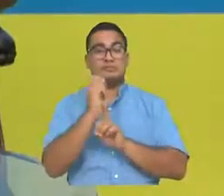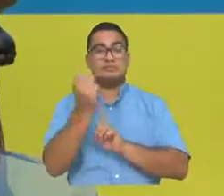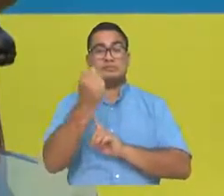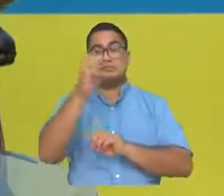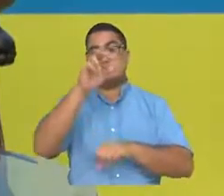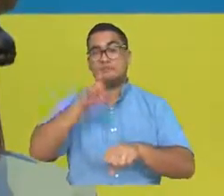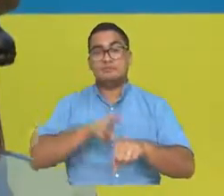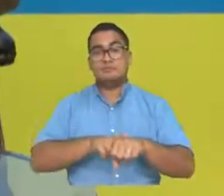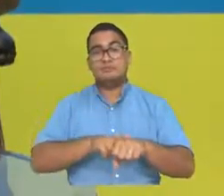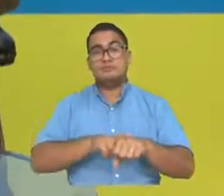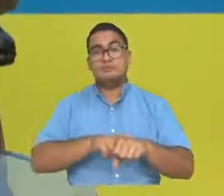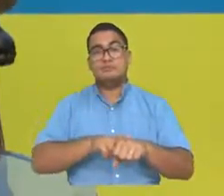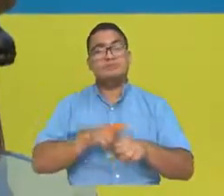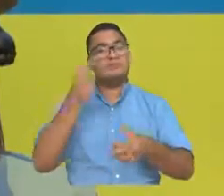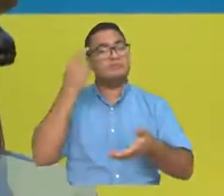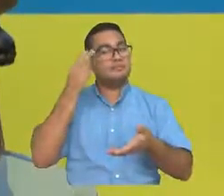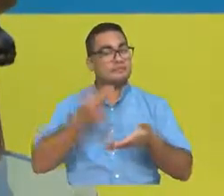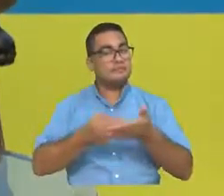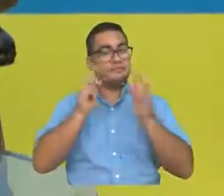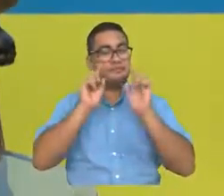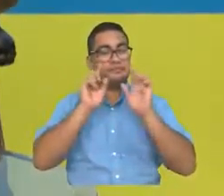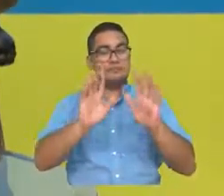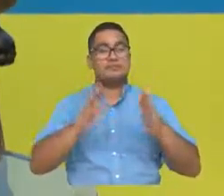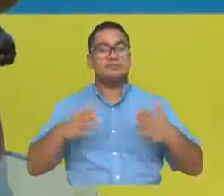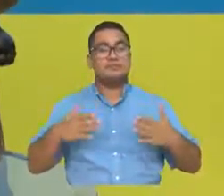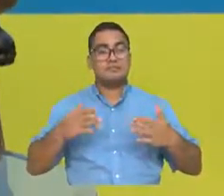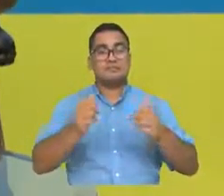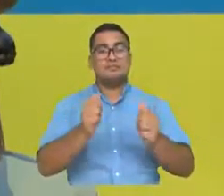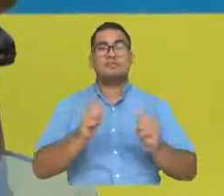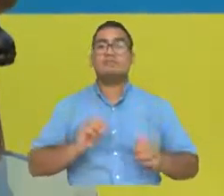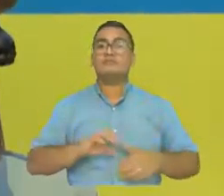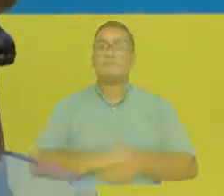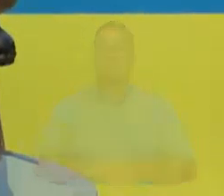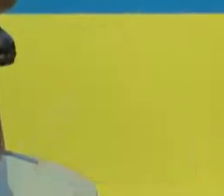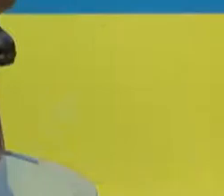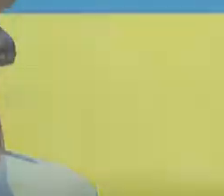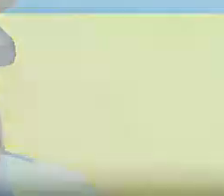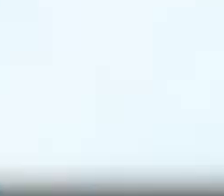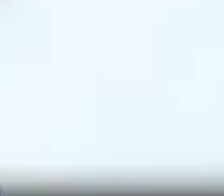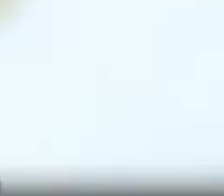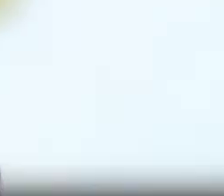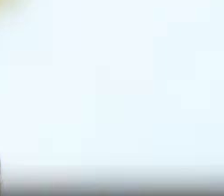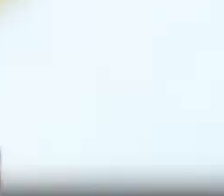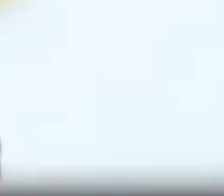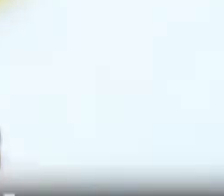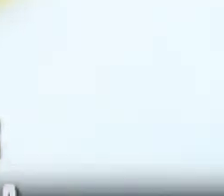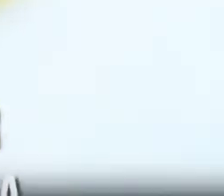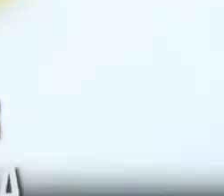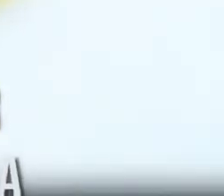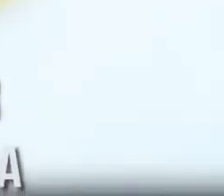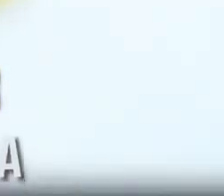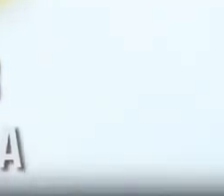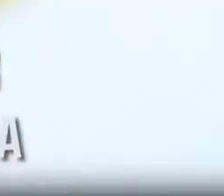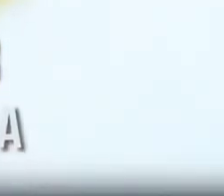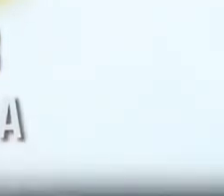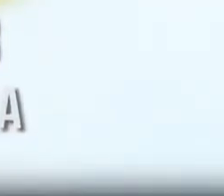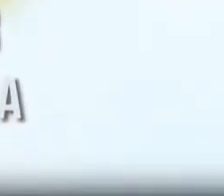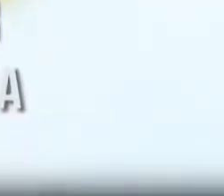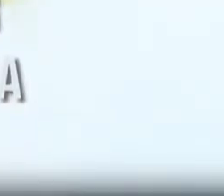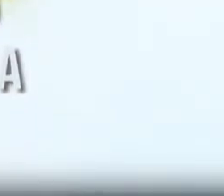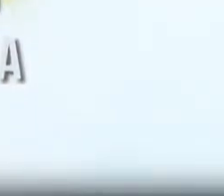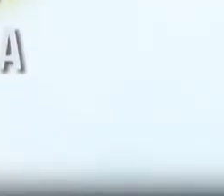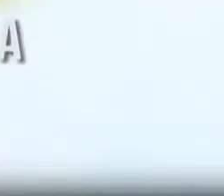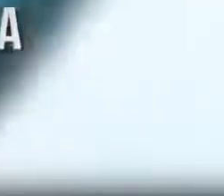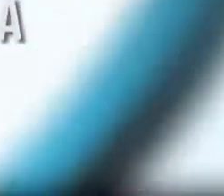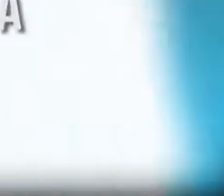oportunidad para seguir hablando de temas de salud. Gracias también a usted, amigos televidentes, por su sintonía. Le invitamos a que continúe en la